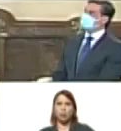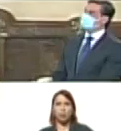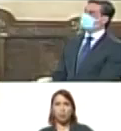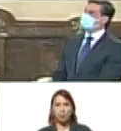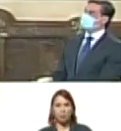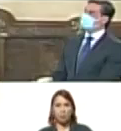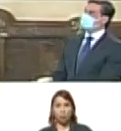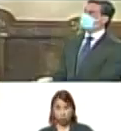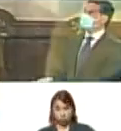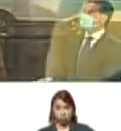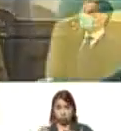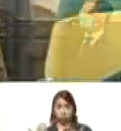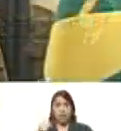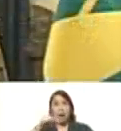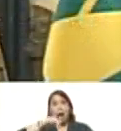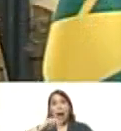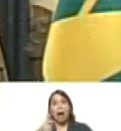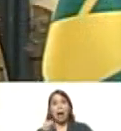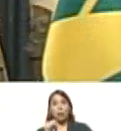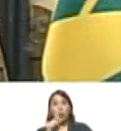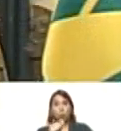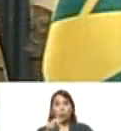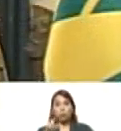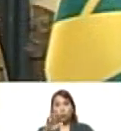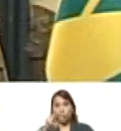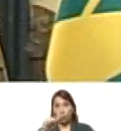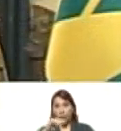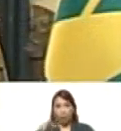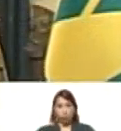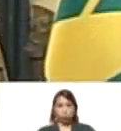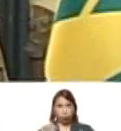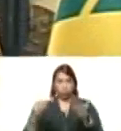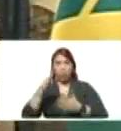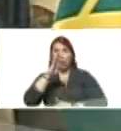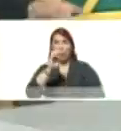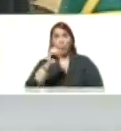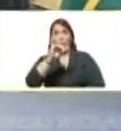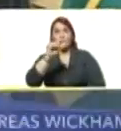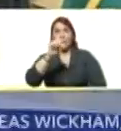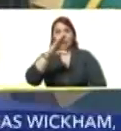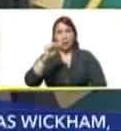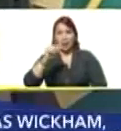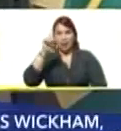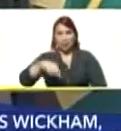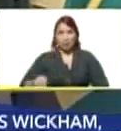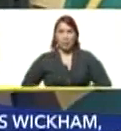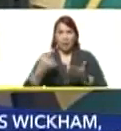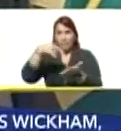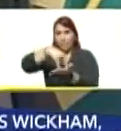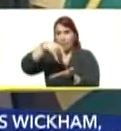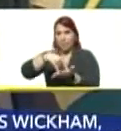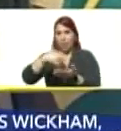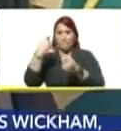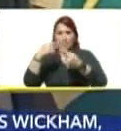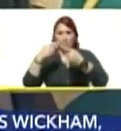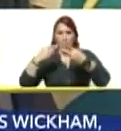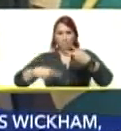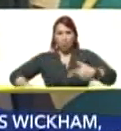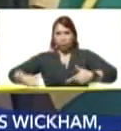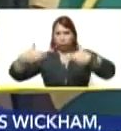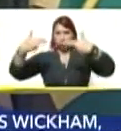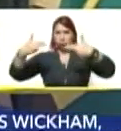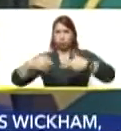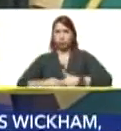Angostura, llegaron a Boyacá, llegaron a Carabobo, llegaron a Bomboná, llegaron a Pichincha, llegaron a